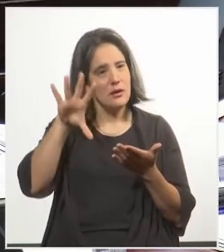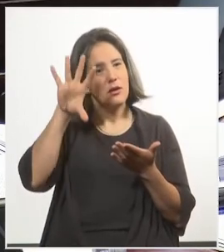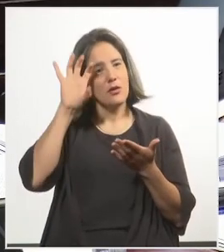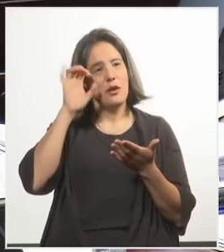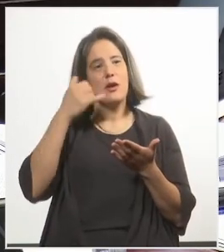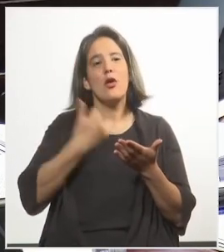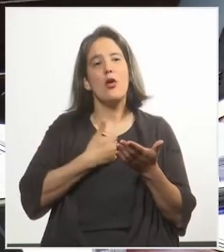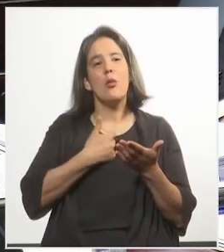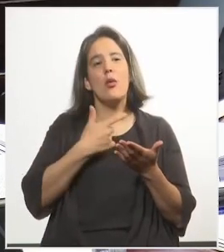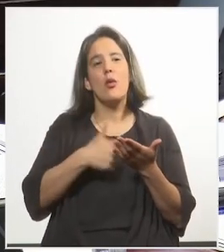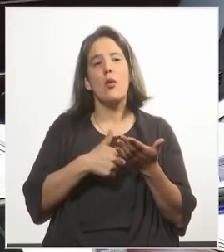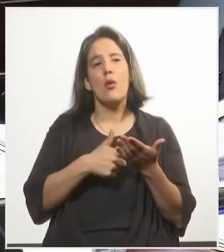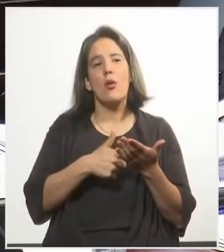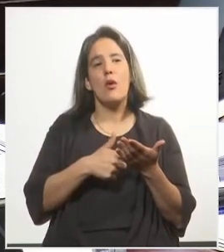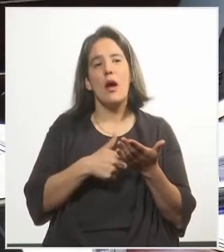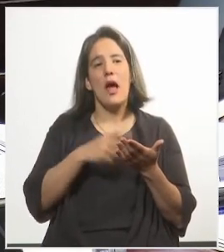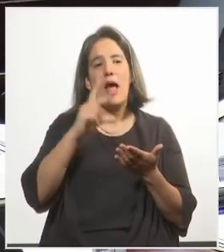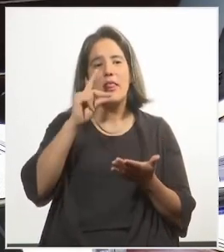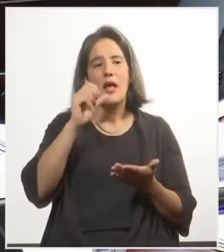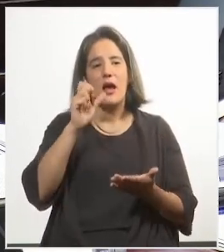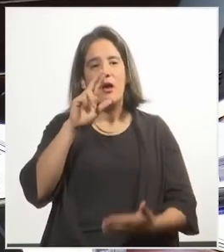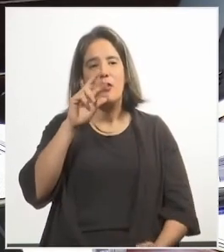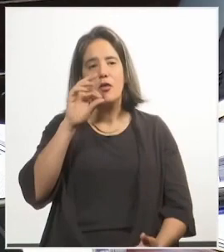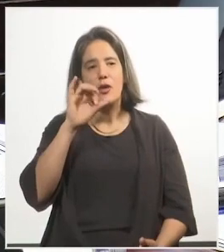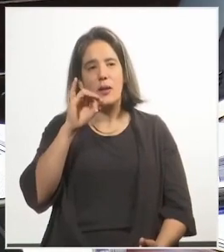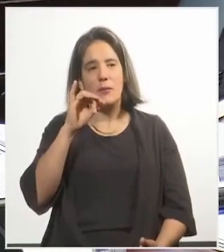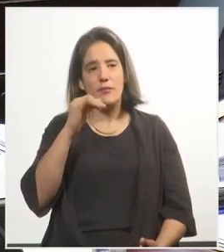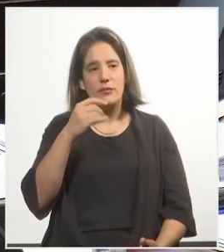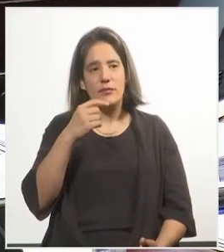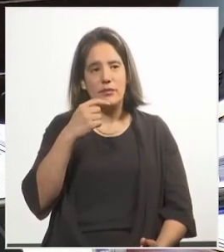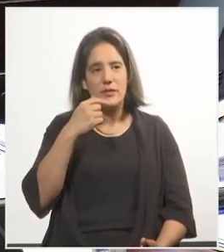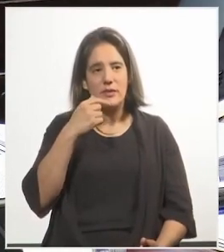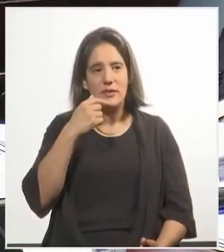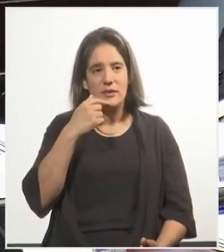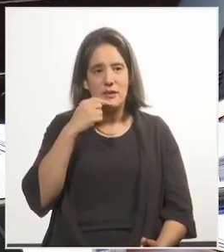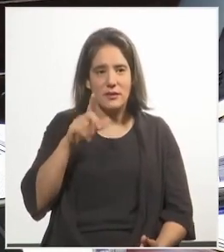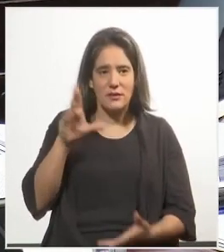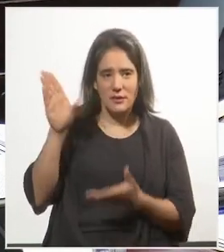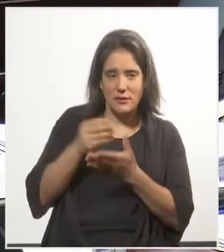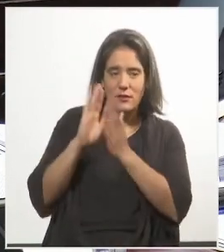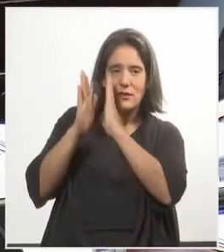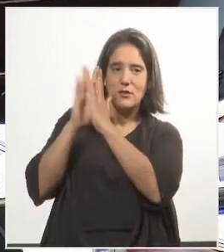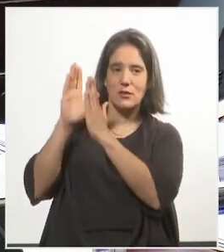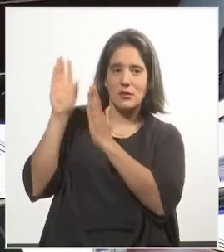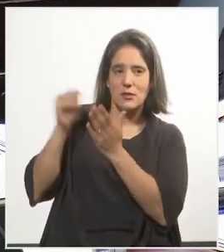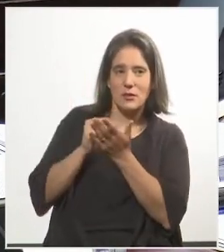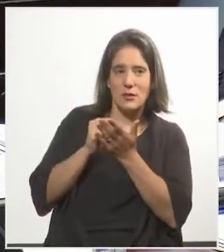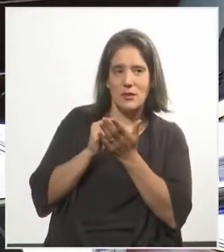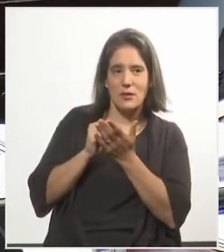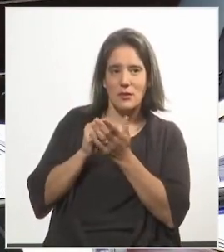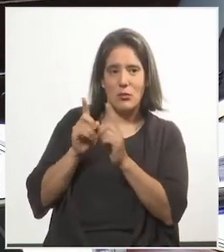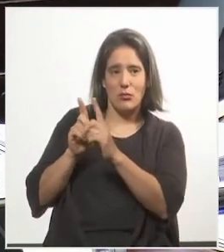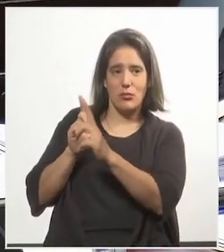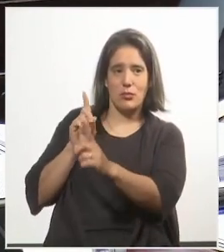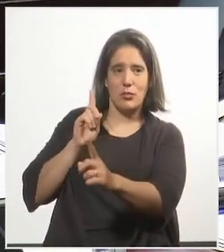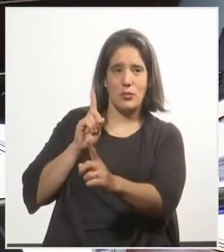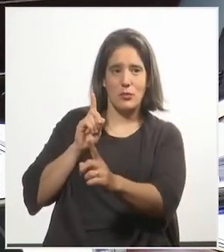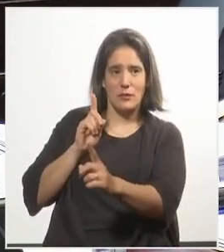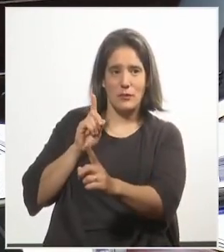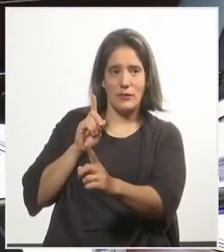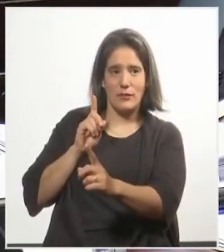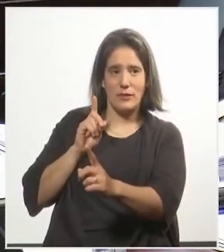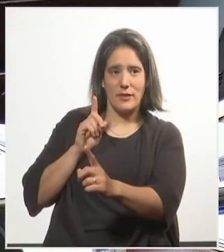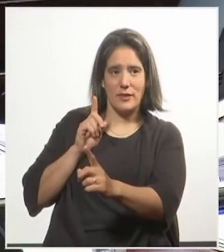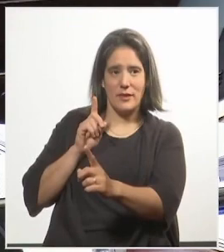recordar cómo don Juan Manuel de Rosas, y entre otras cosas se le debe a mi padre una biblioteca que debe tener como 2 metros,